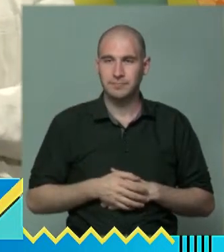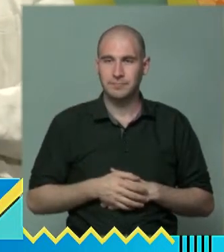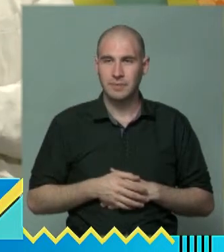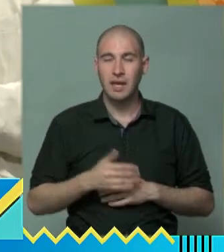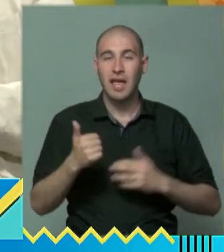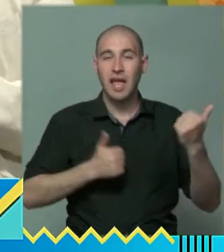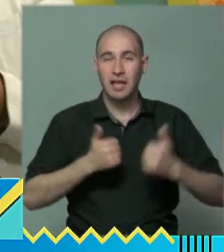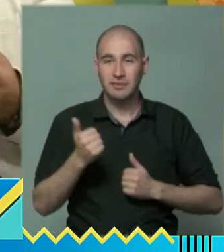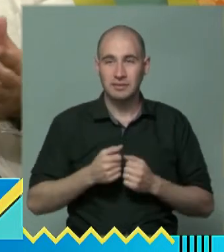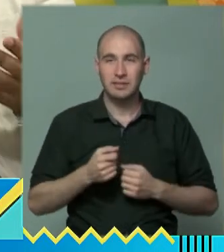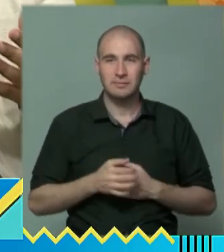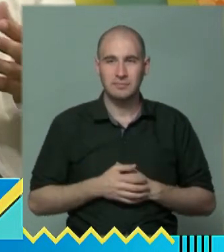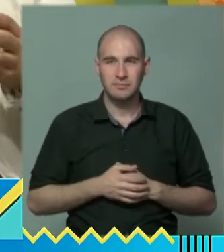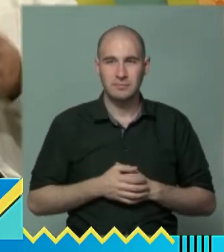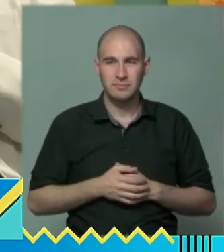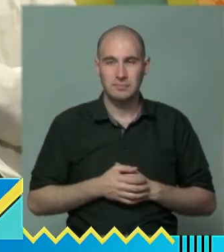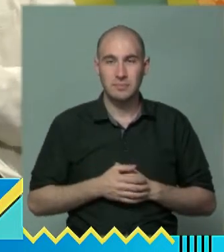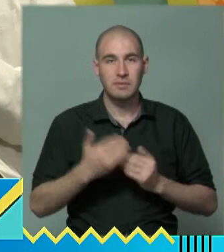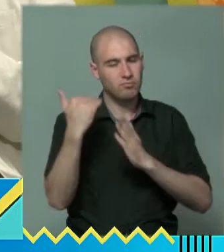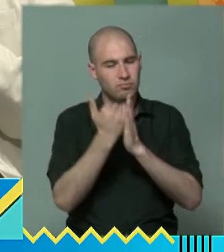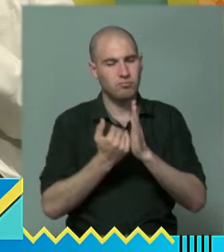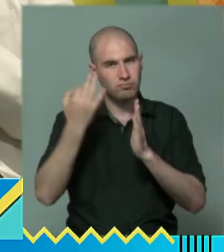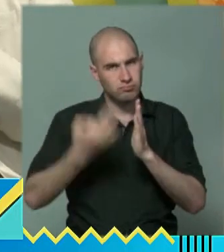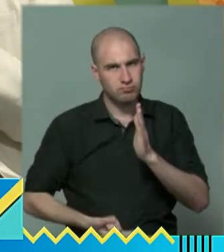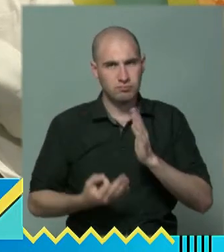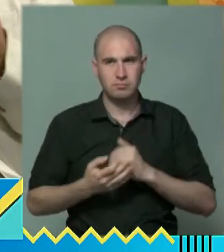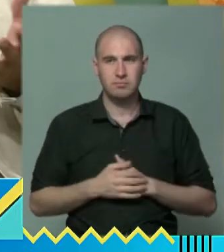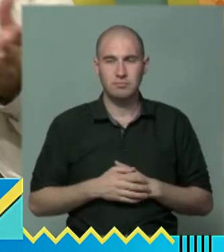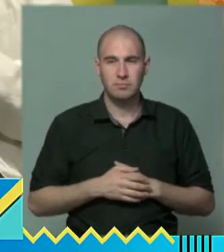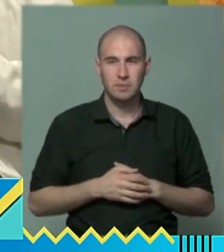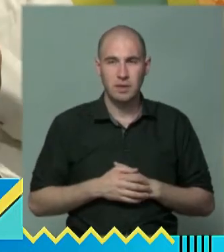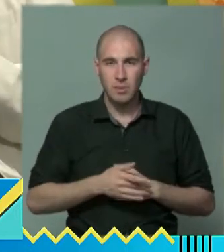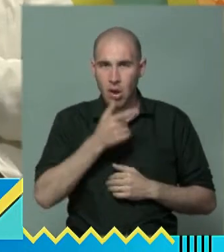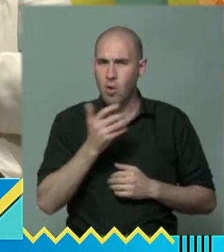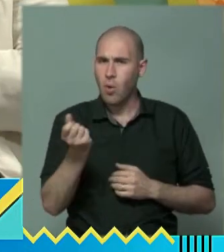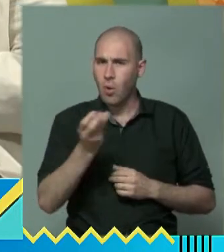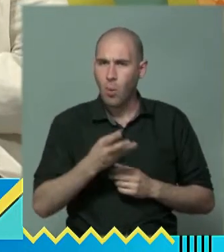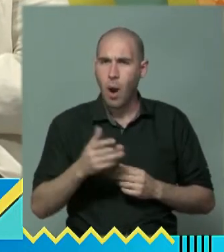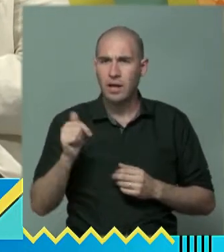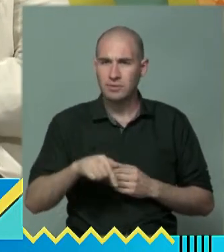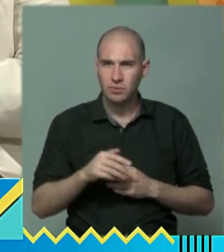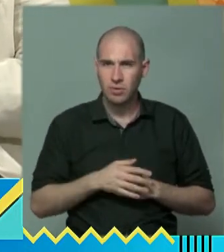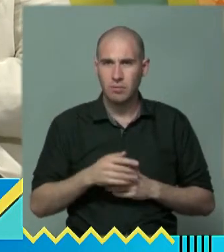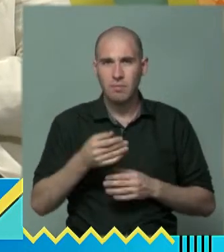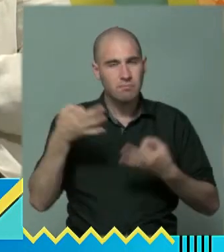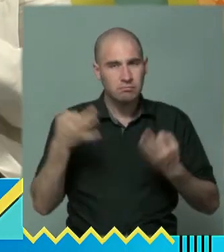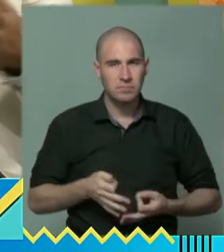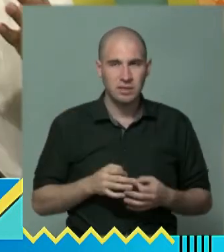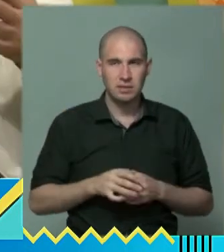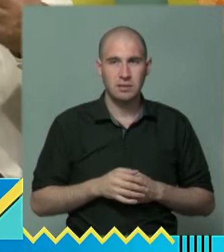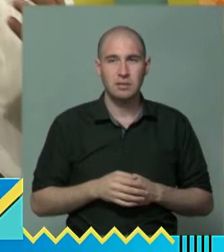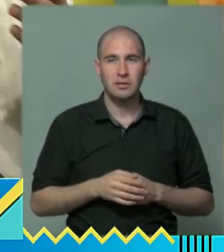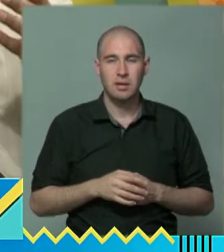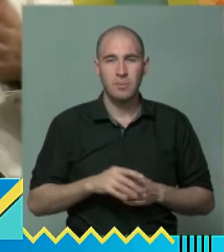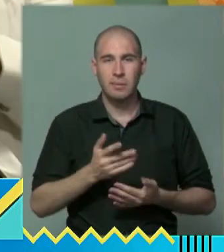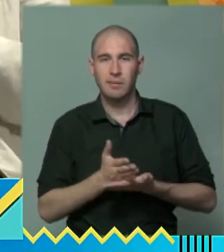la licitación está bien estructurada, vos podés hasta cuantificarla de alguna manera más certera, y cuando